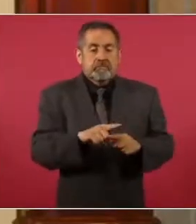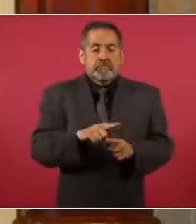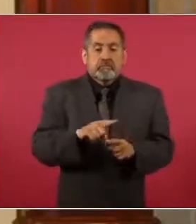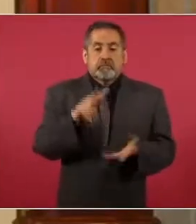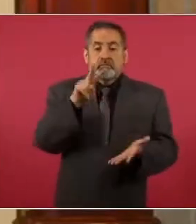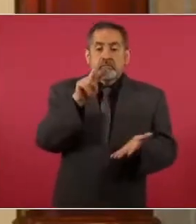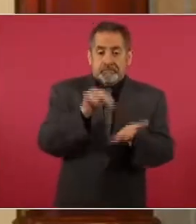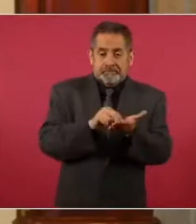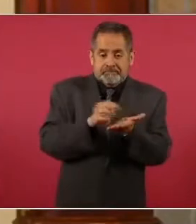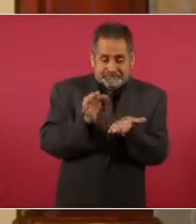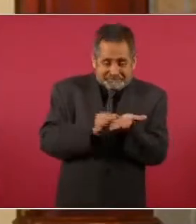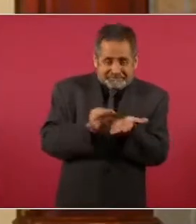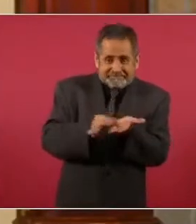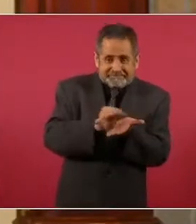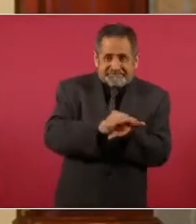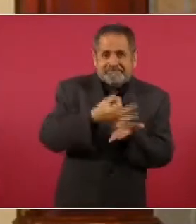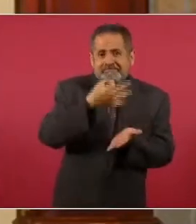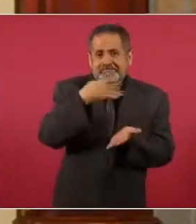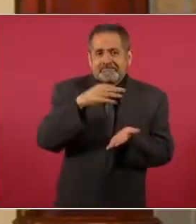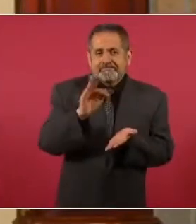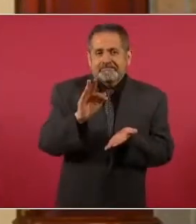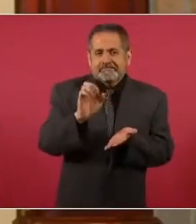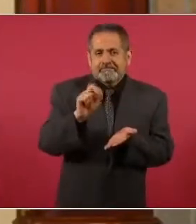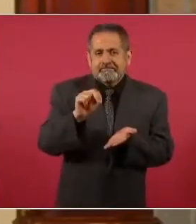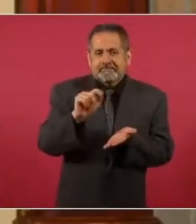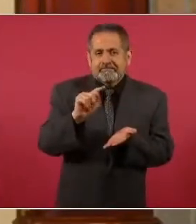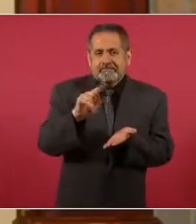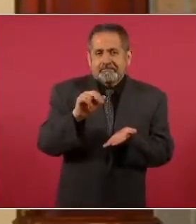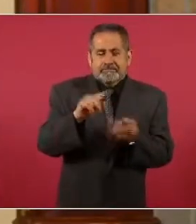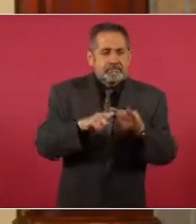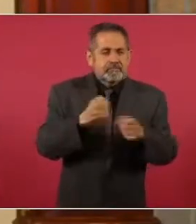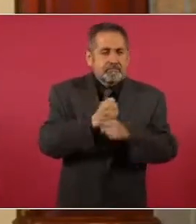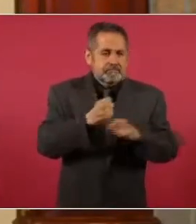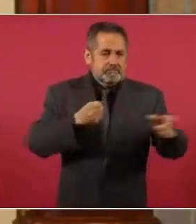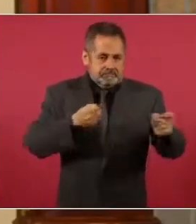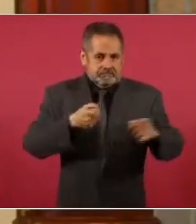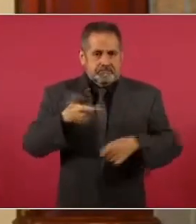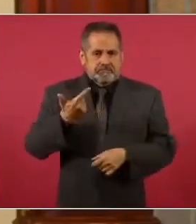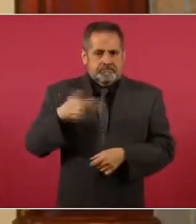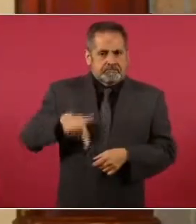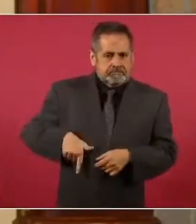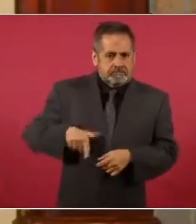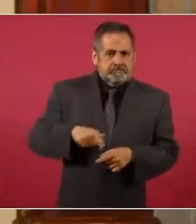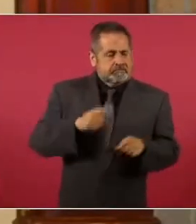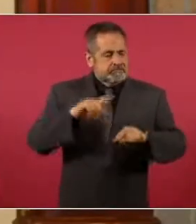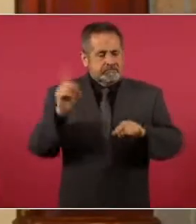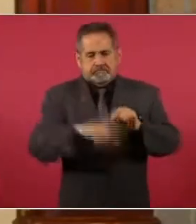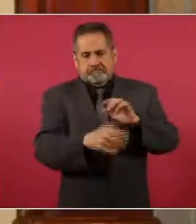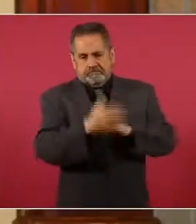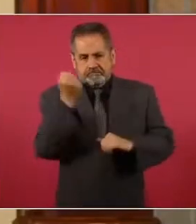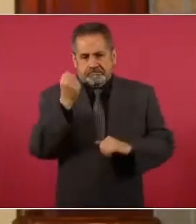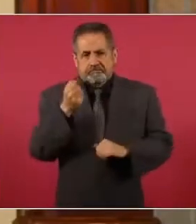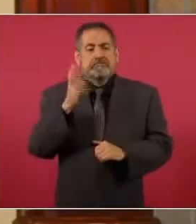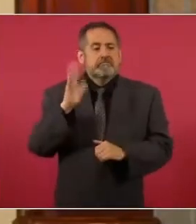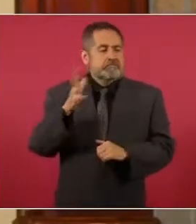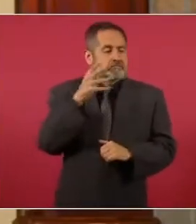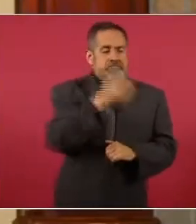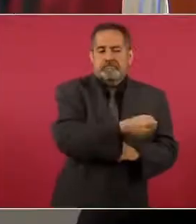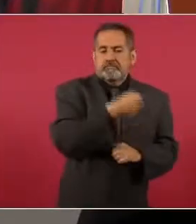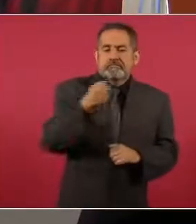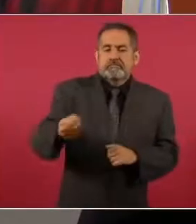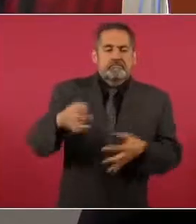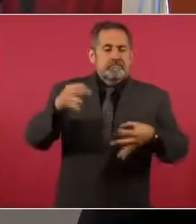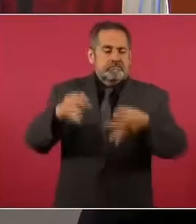pastillas de fentanilo y también un arma larga y un arma corta. Ya fue presentado ante el juez de